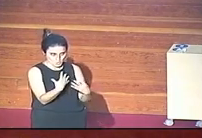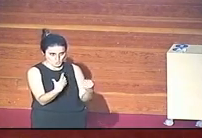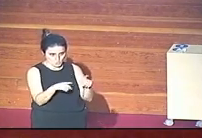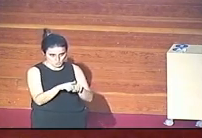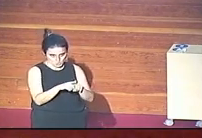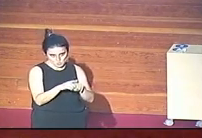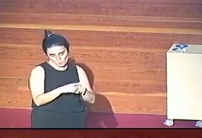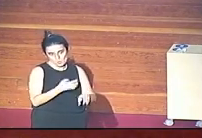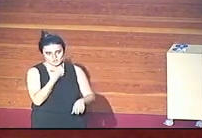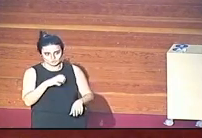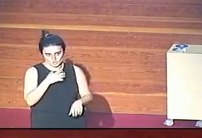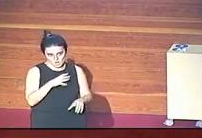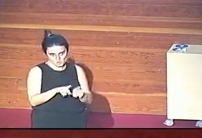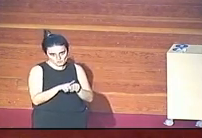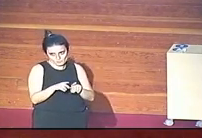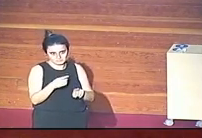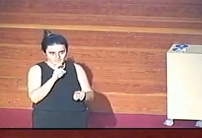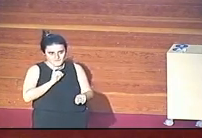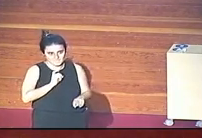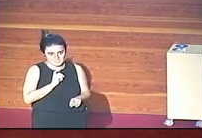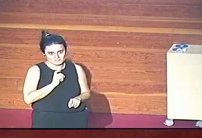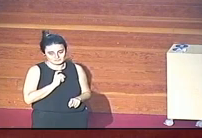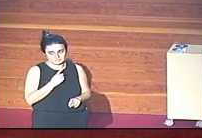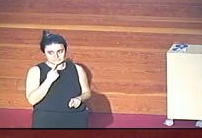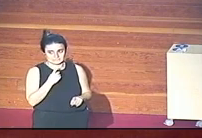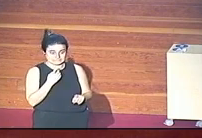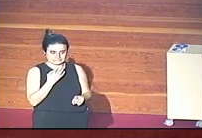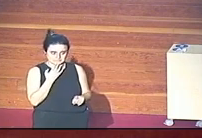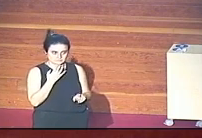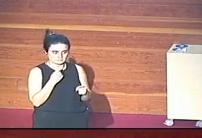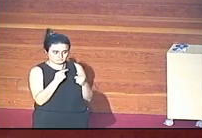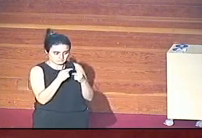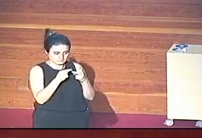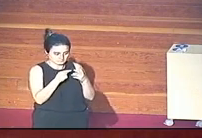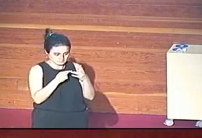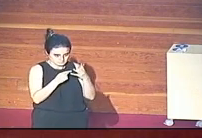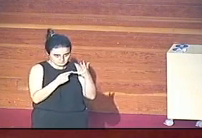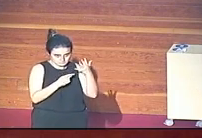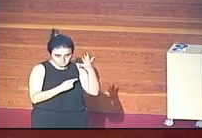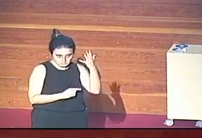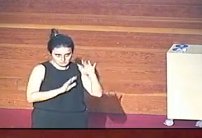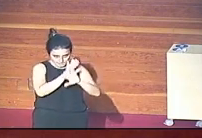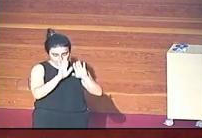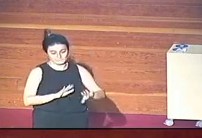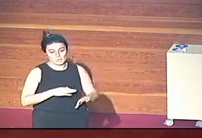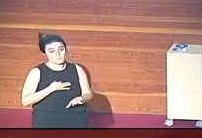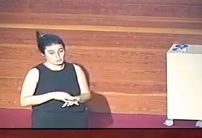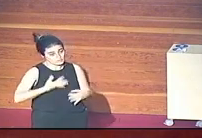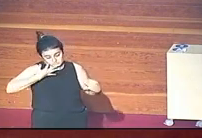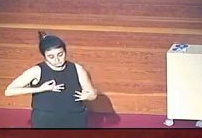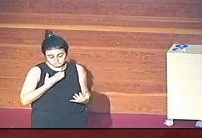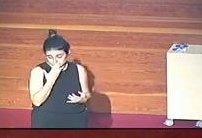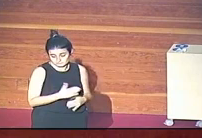esos avisos que nos está diciendo que la suma de todos ellos puede llegar un momento en que efectivamente